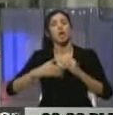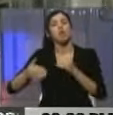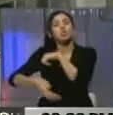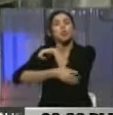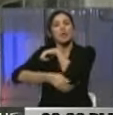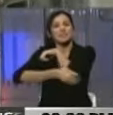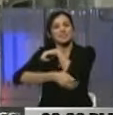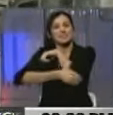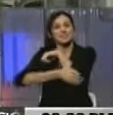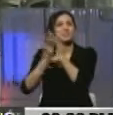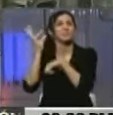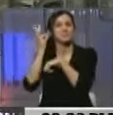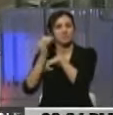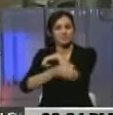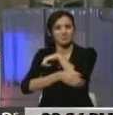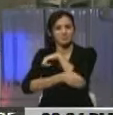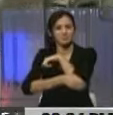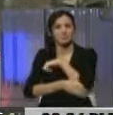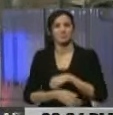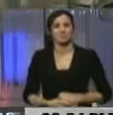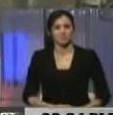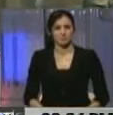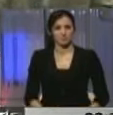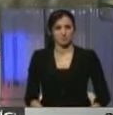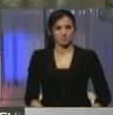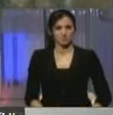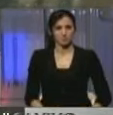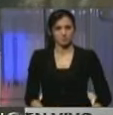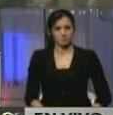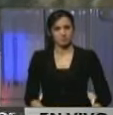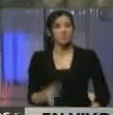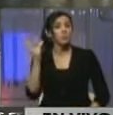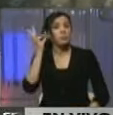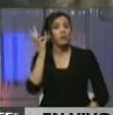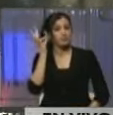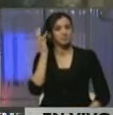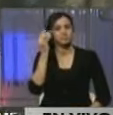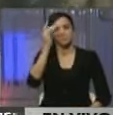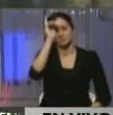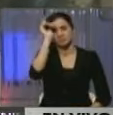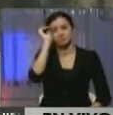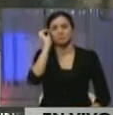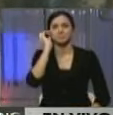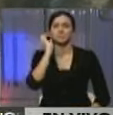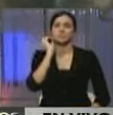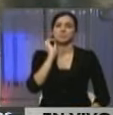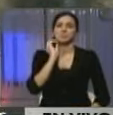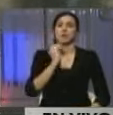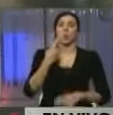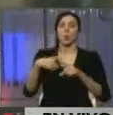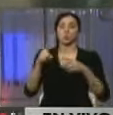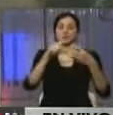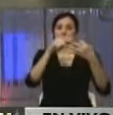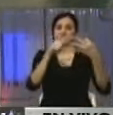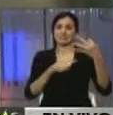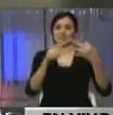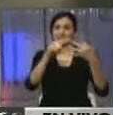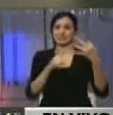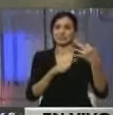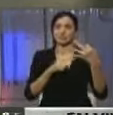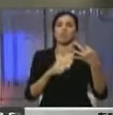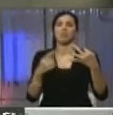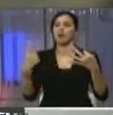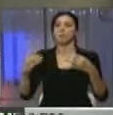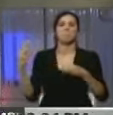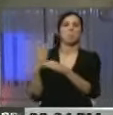sanitarias para nuestras compatriotas. Las otras 3 líneas las dejaron